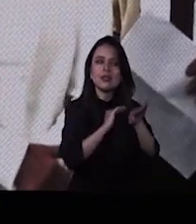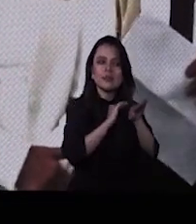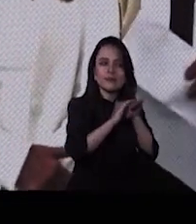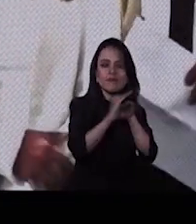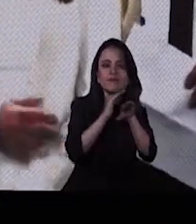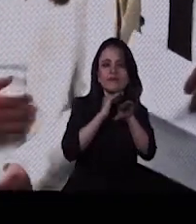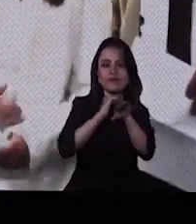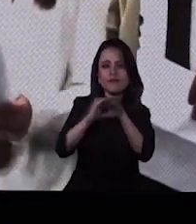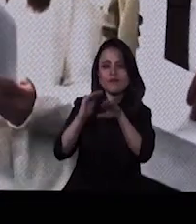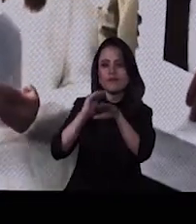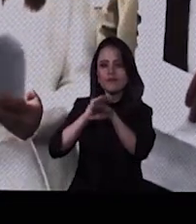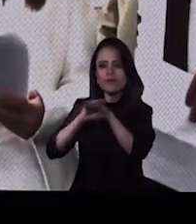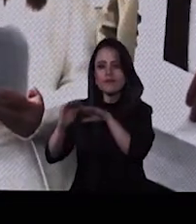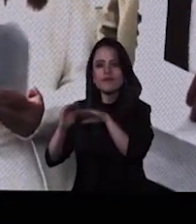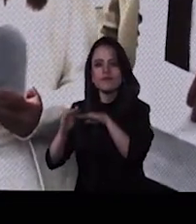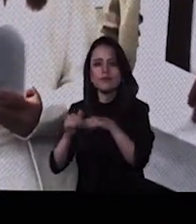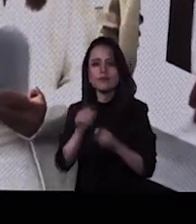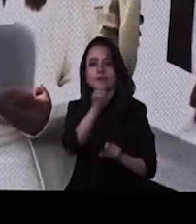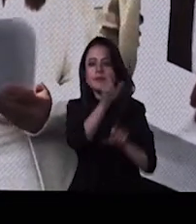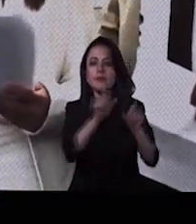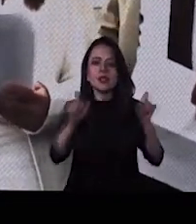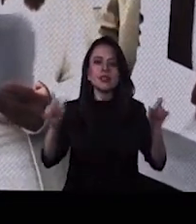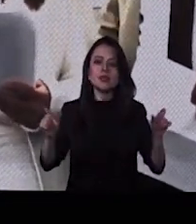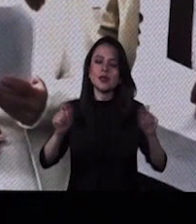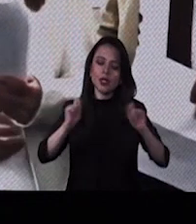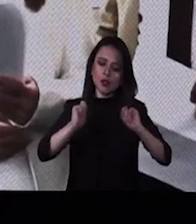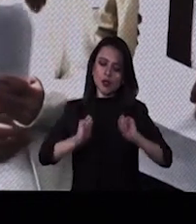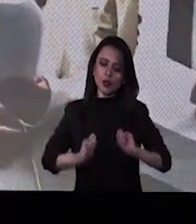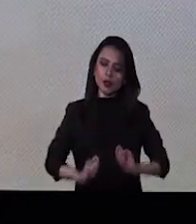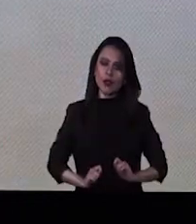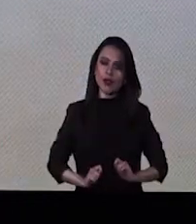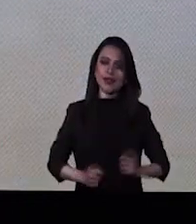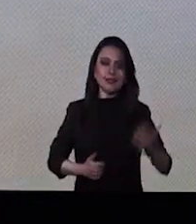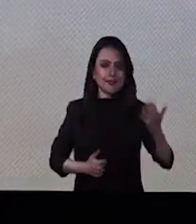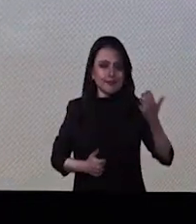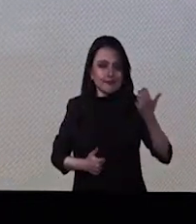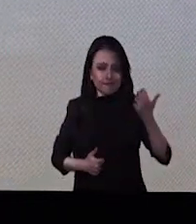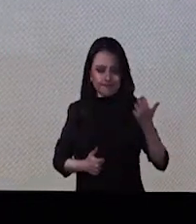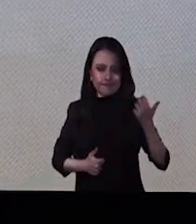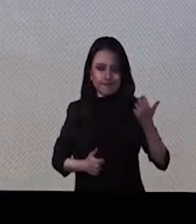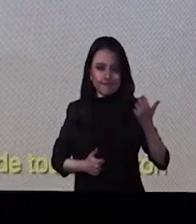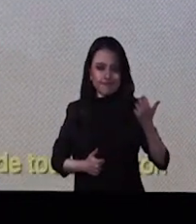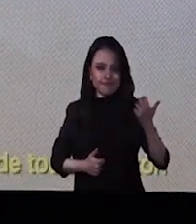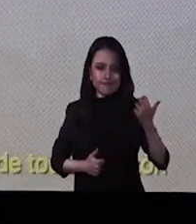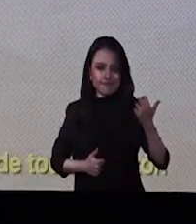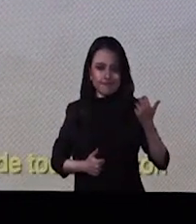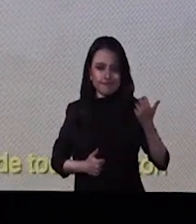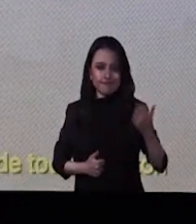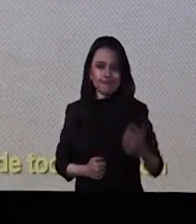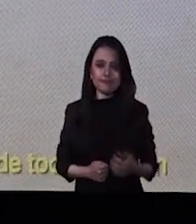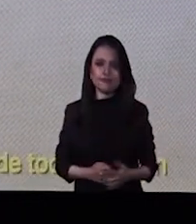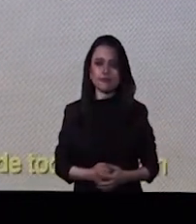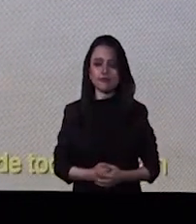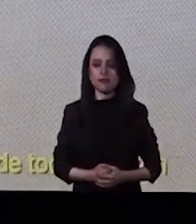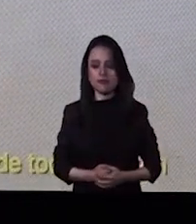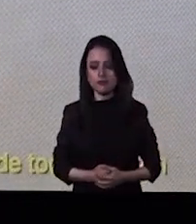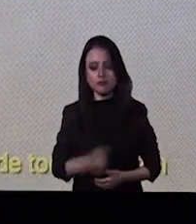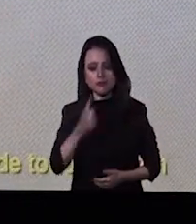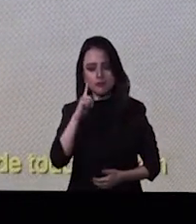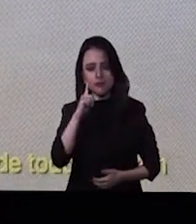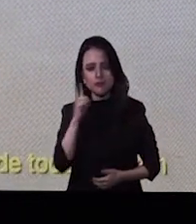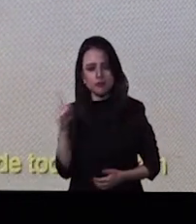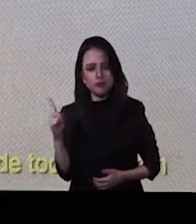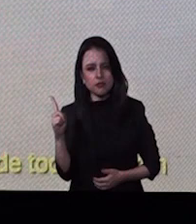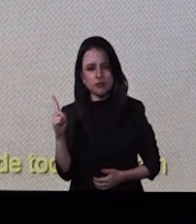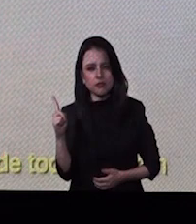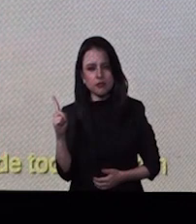que estuvimos en vertientes armadas confrontadas. Quisiera aprovechar la oportunidad para